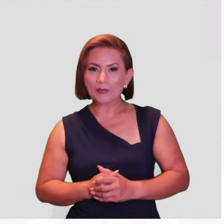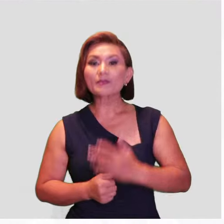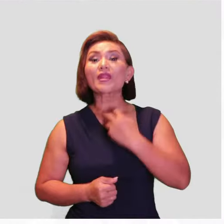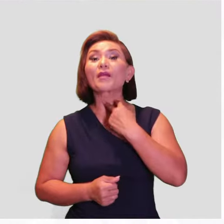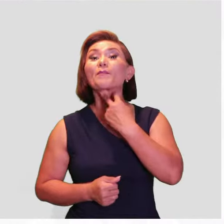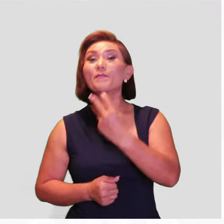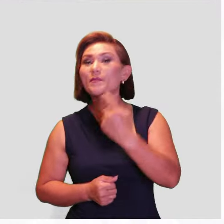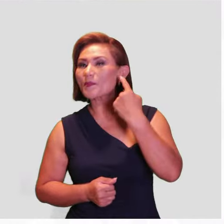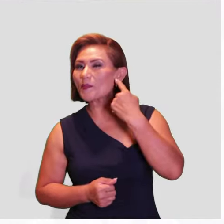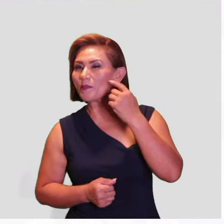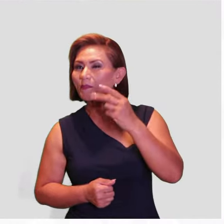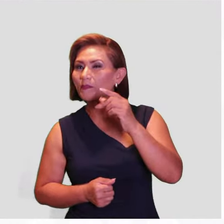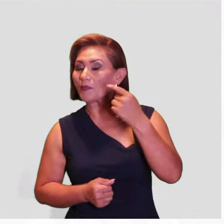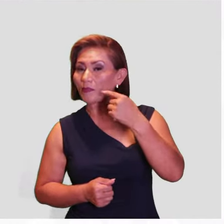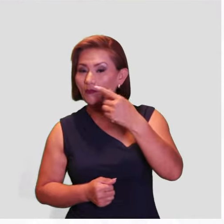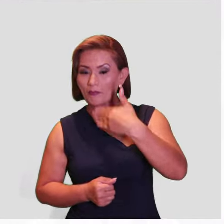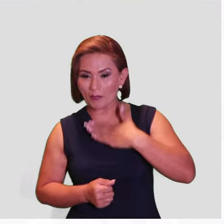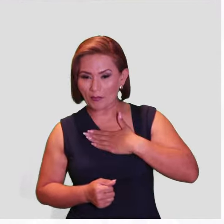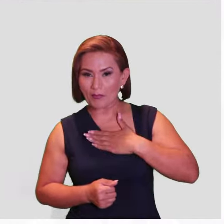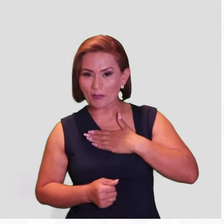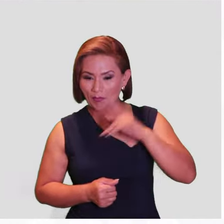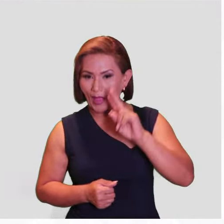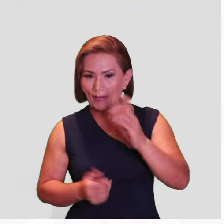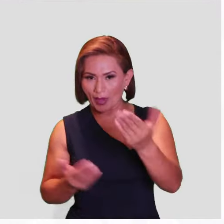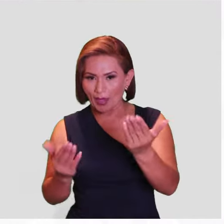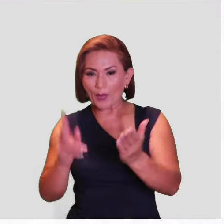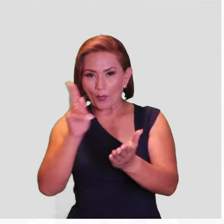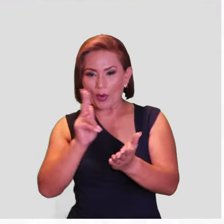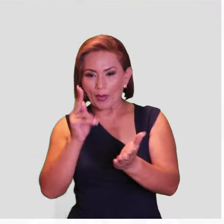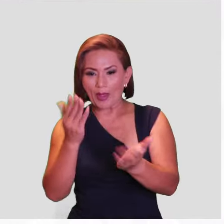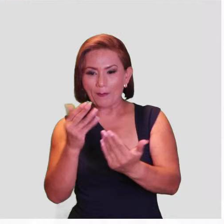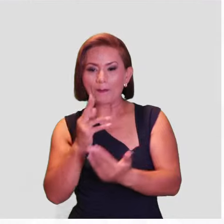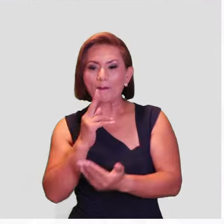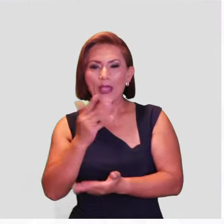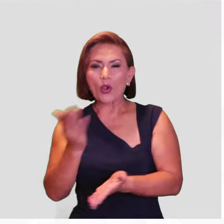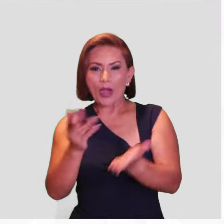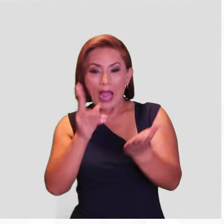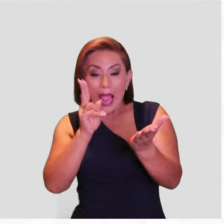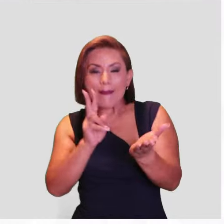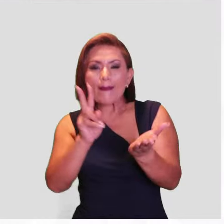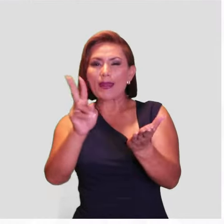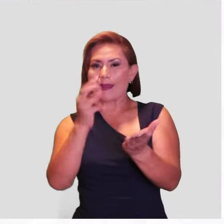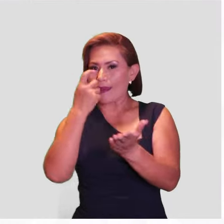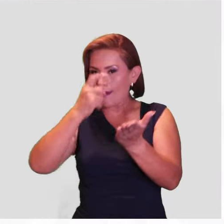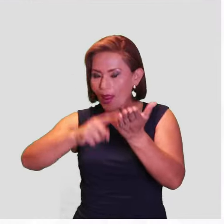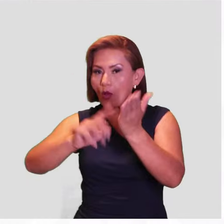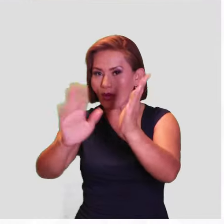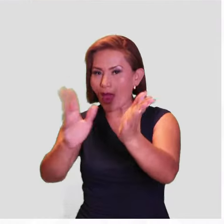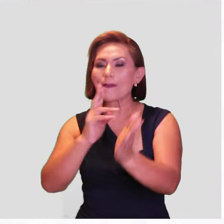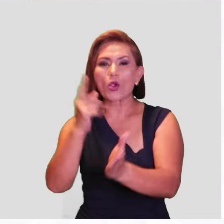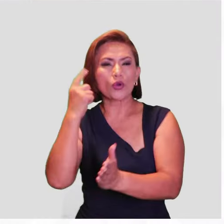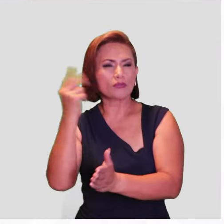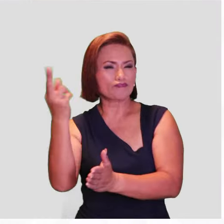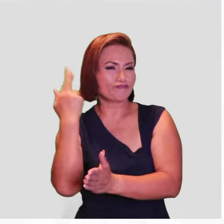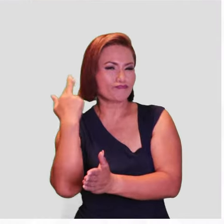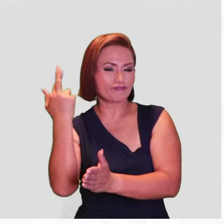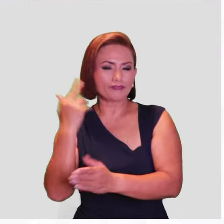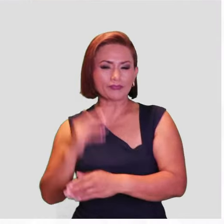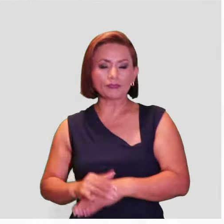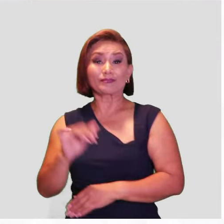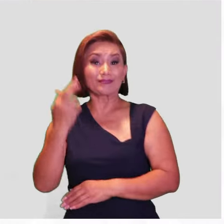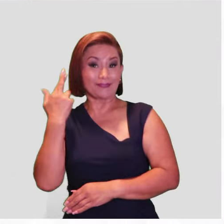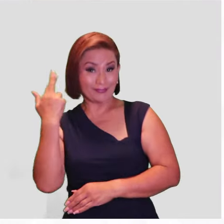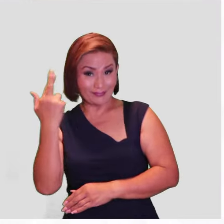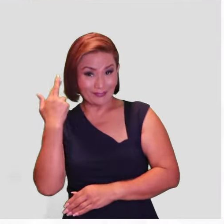escucha? A ver, sí, sí, ya lo escuchamos mejor. Adelante, candidato. ¿Sí se me